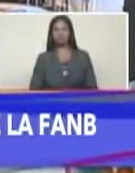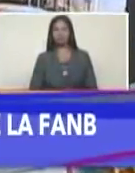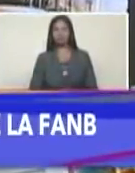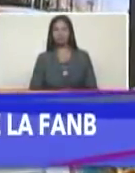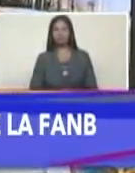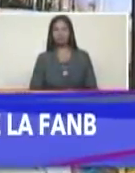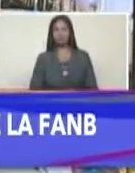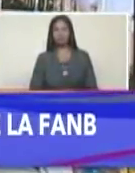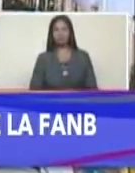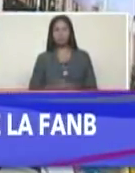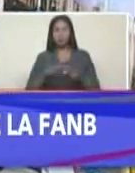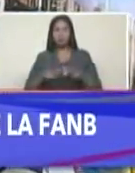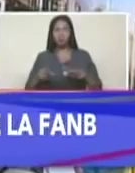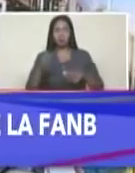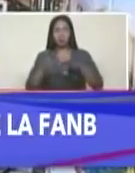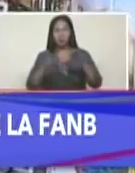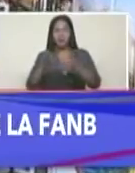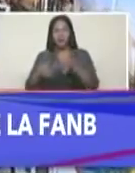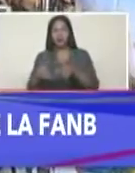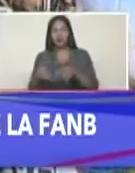de Agrofam.